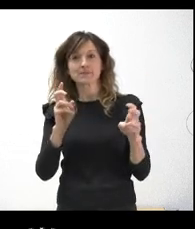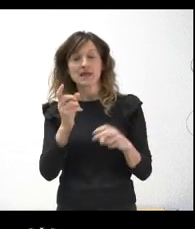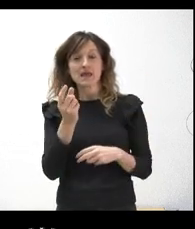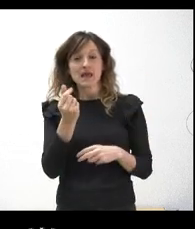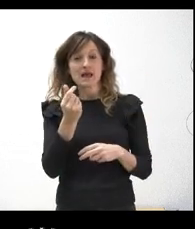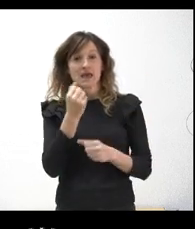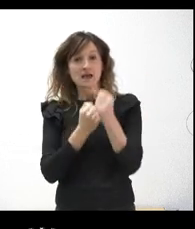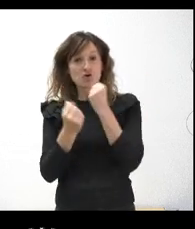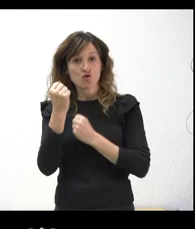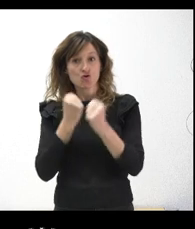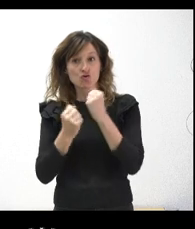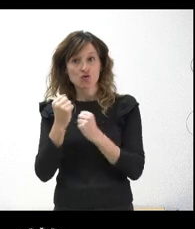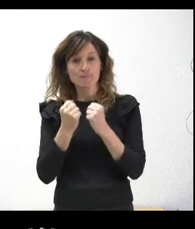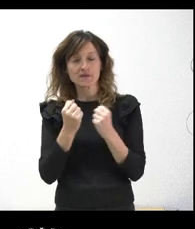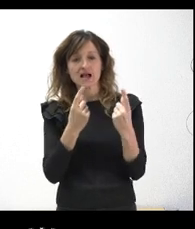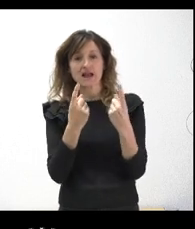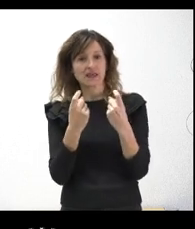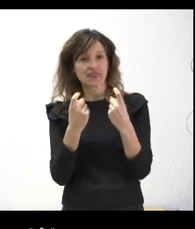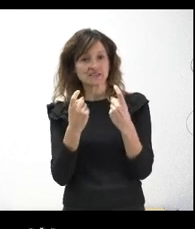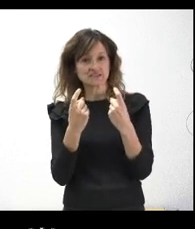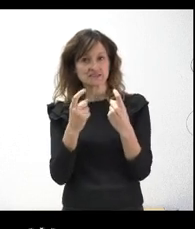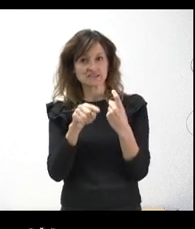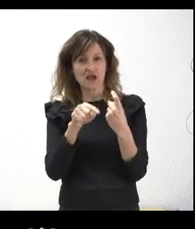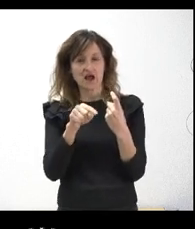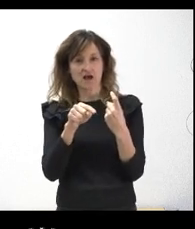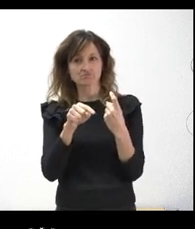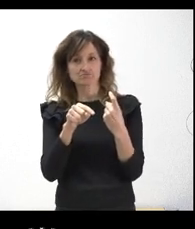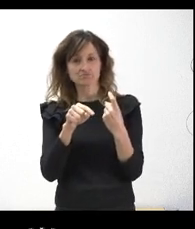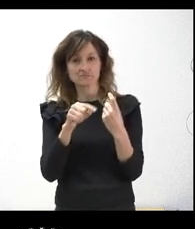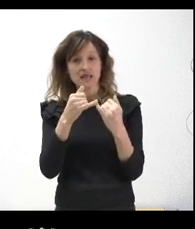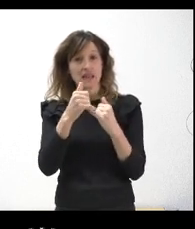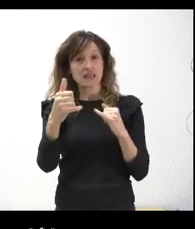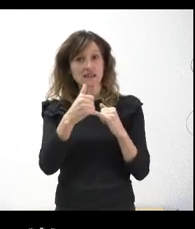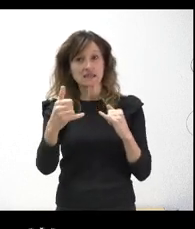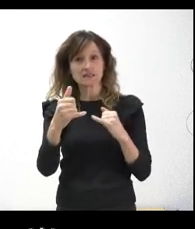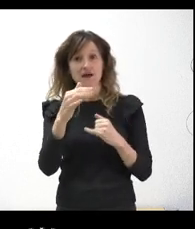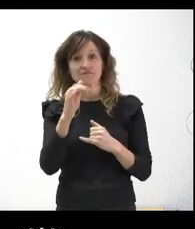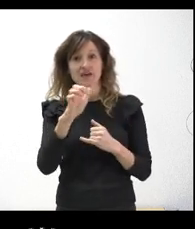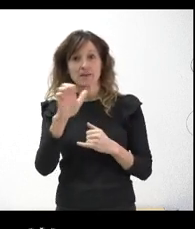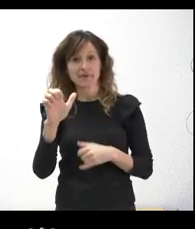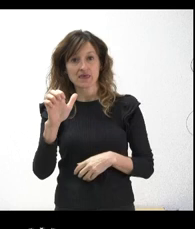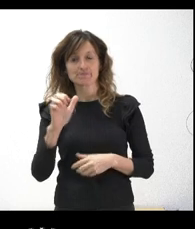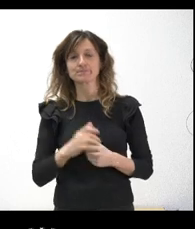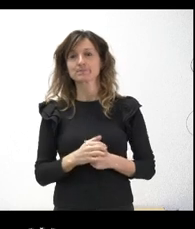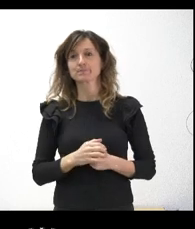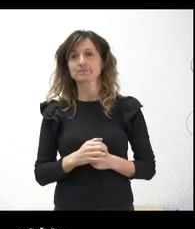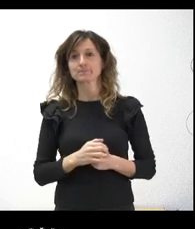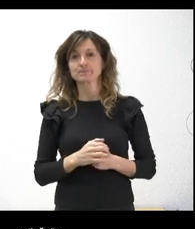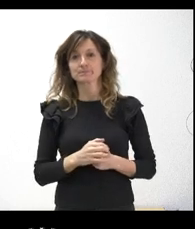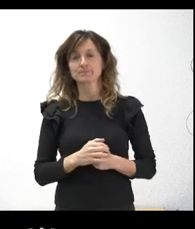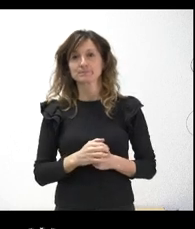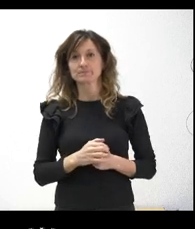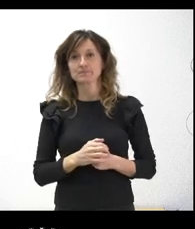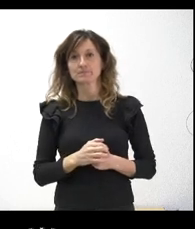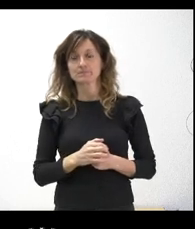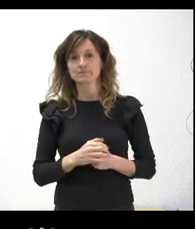económica que que necesitaría asumir la línea de de feb es decir la cuestión que